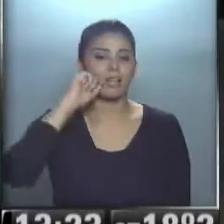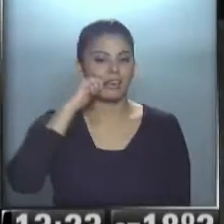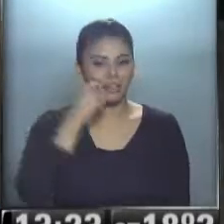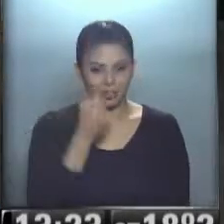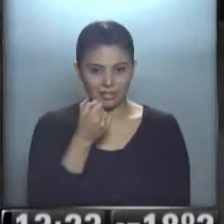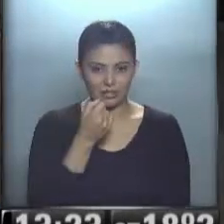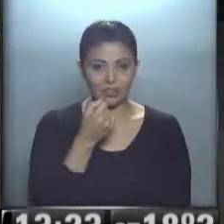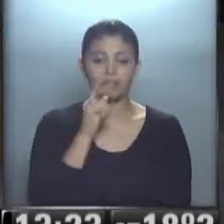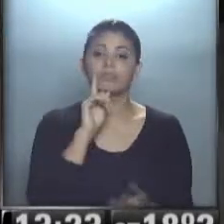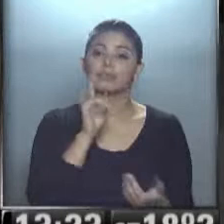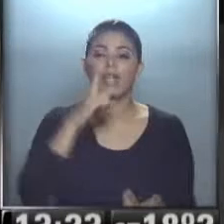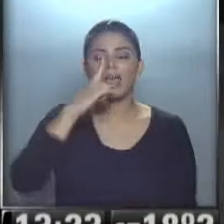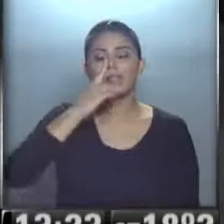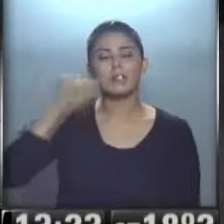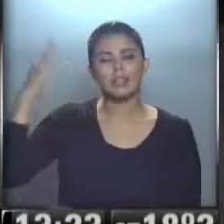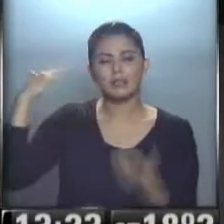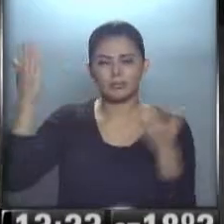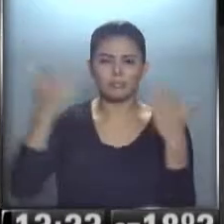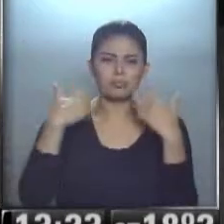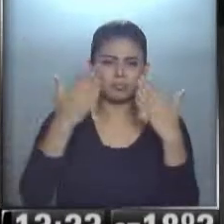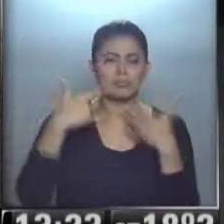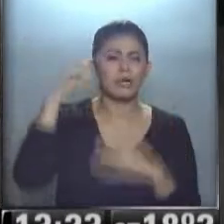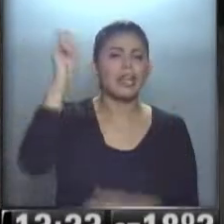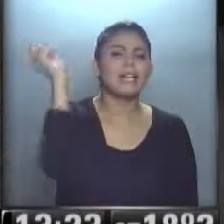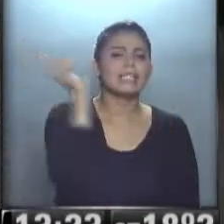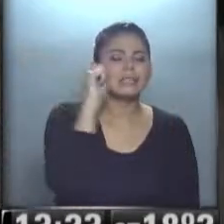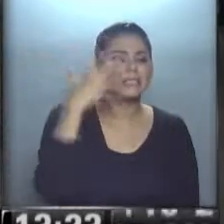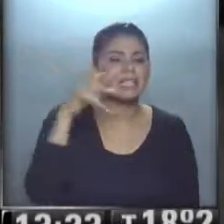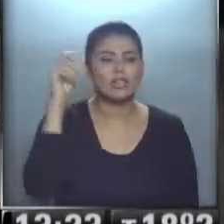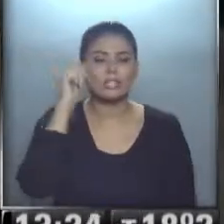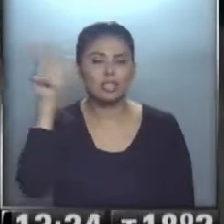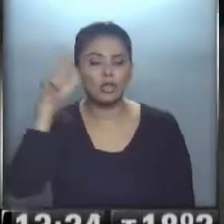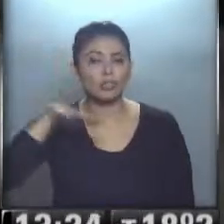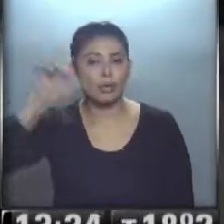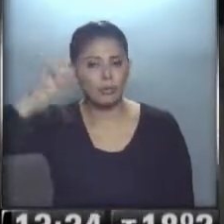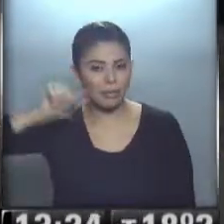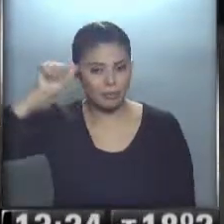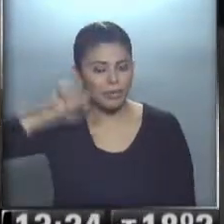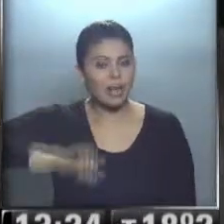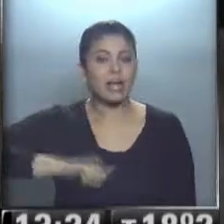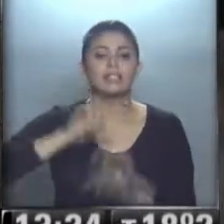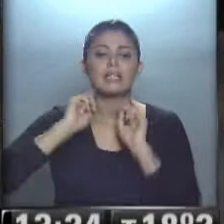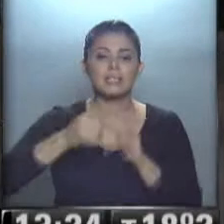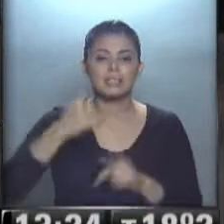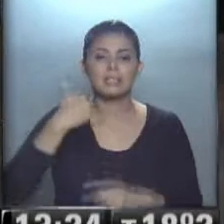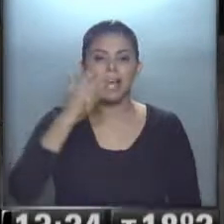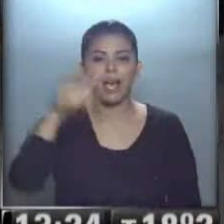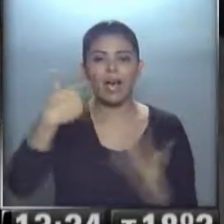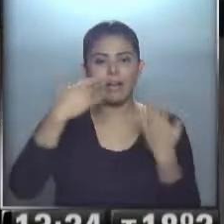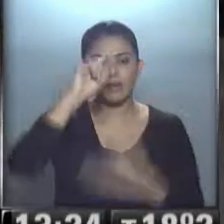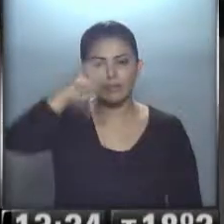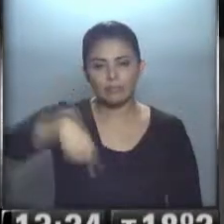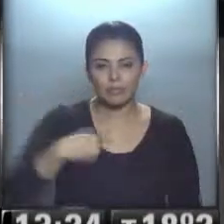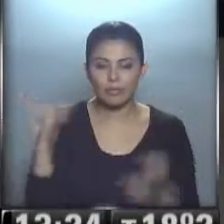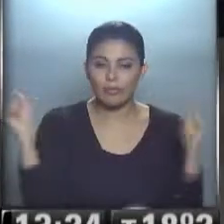lindo. Claro, tuvieron días de mucho, mucho calor, 35, 38 grados en Mar del Plata. Pero sí, pasó el frente de aire frío también